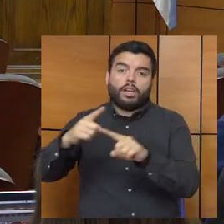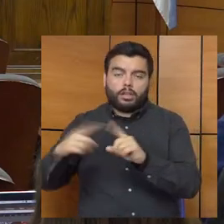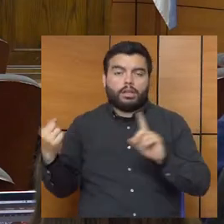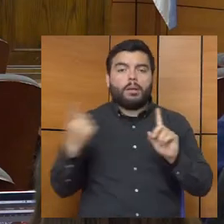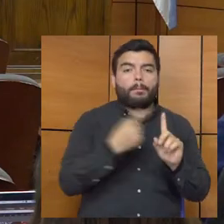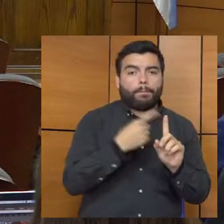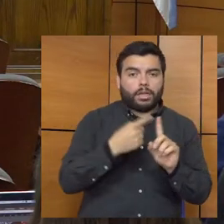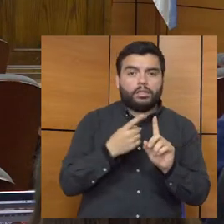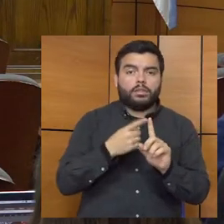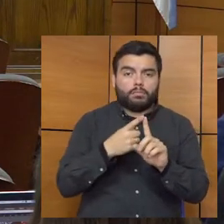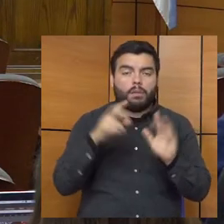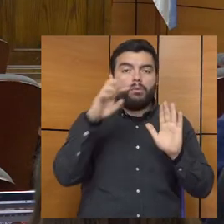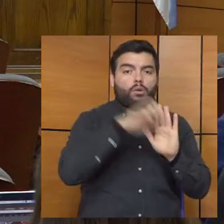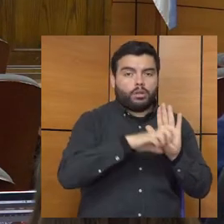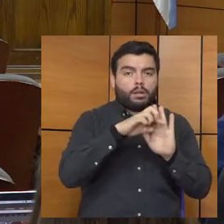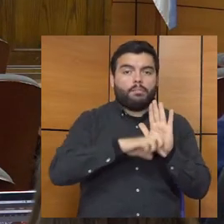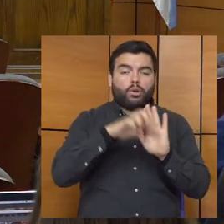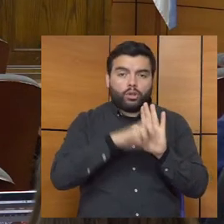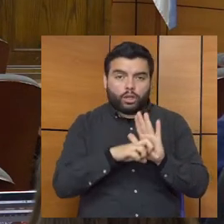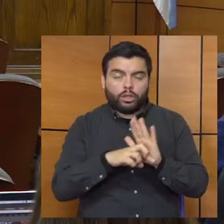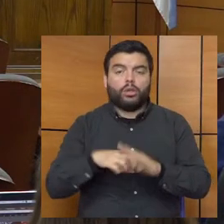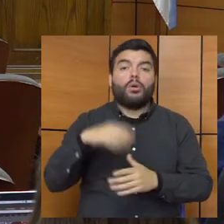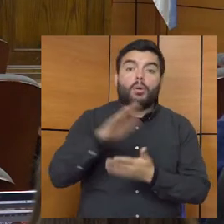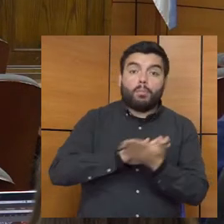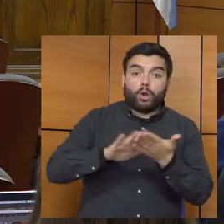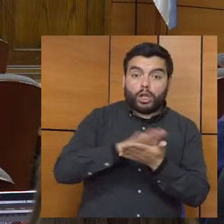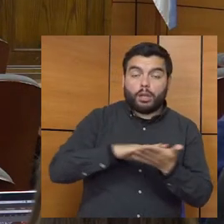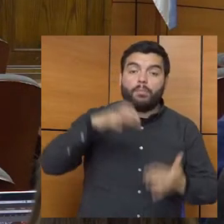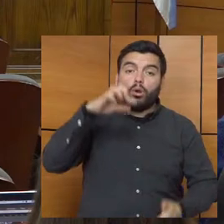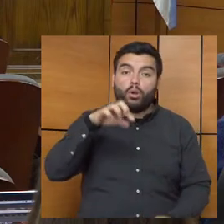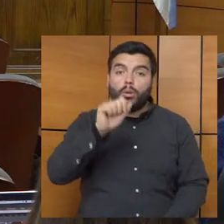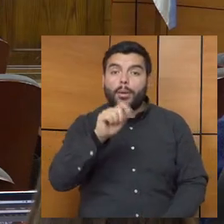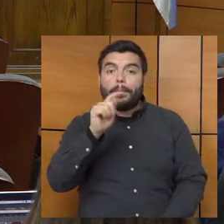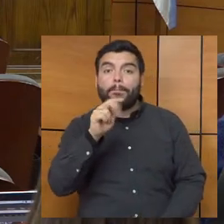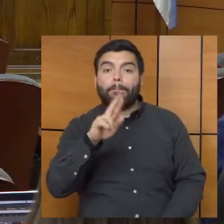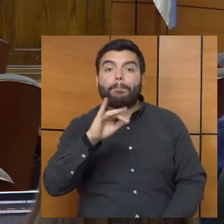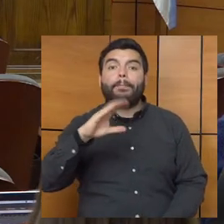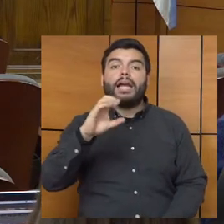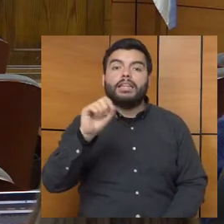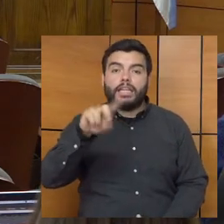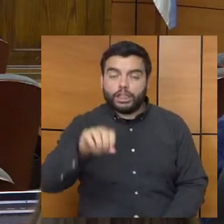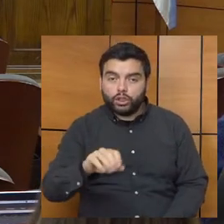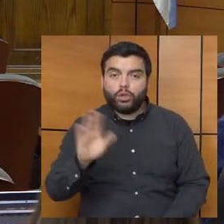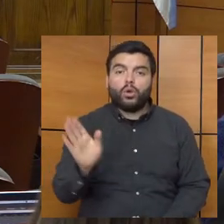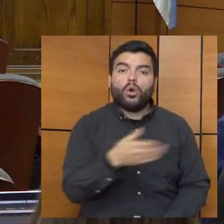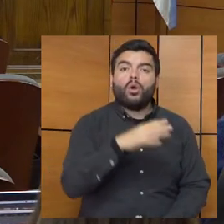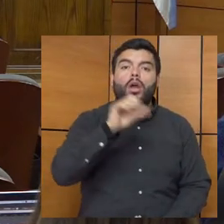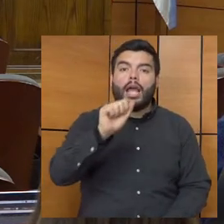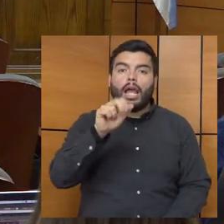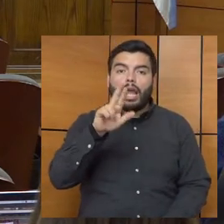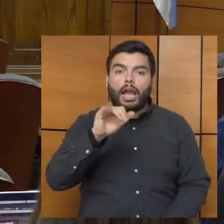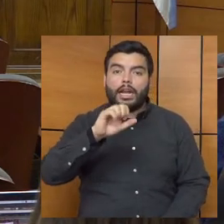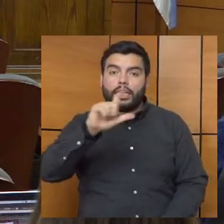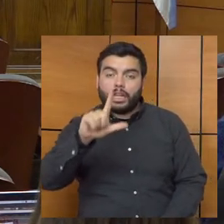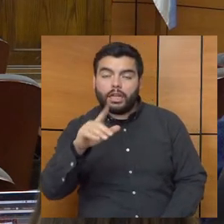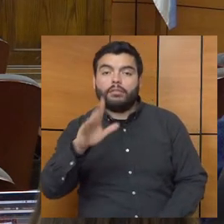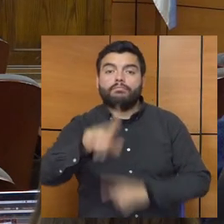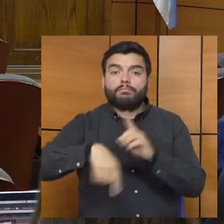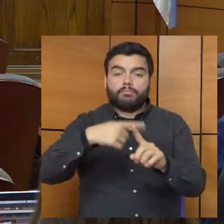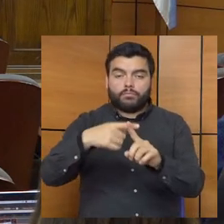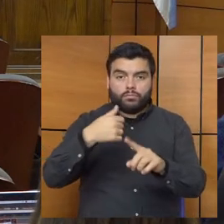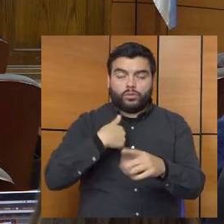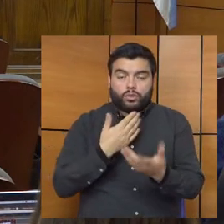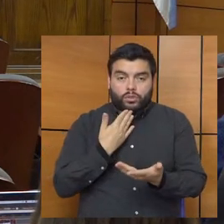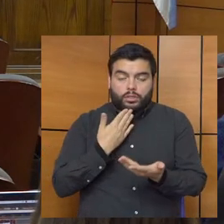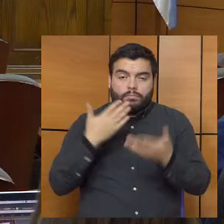¿no? Con Patricio Ramírez, Jorge Arena, Muriel, Elizabeth Grandón, Jorge Alfaro y yo misma. Entonces, bueno,